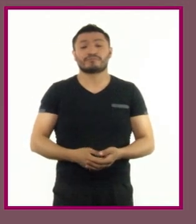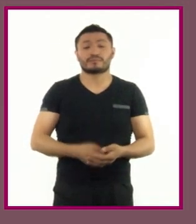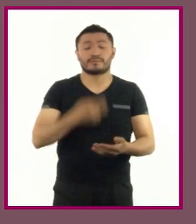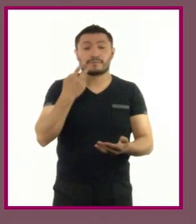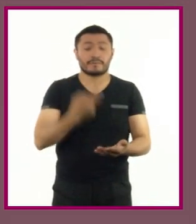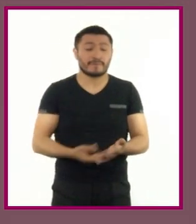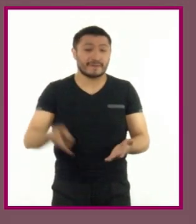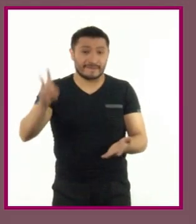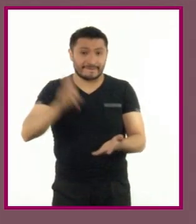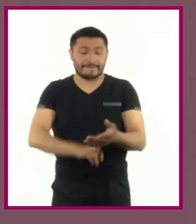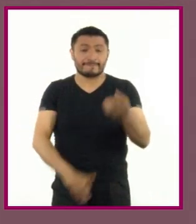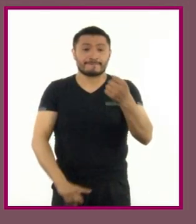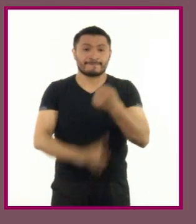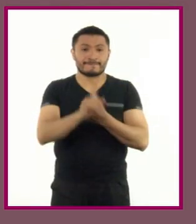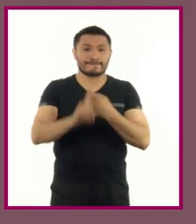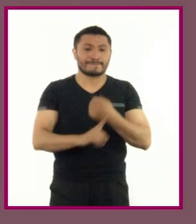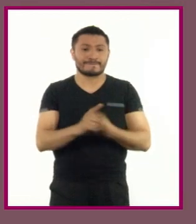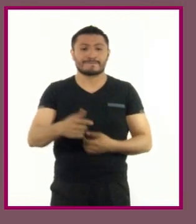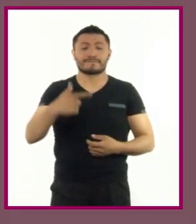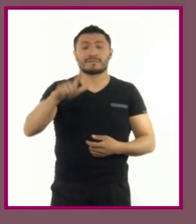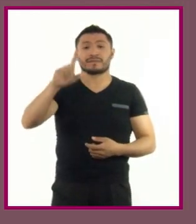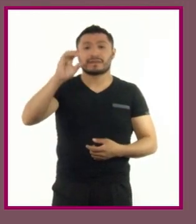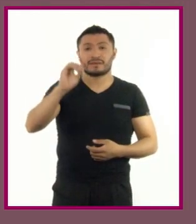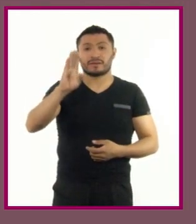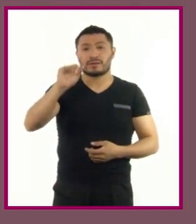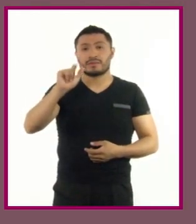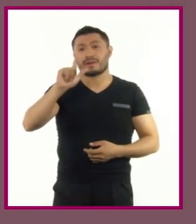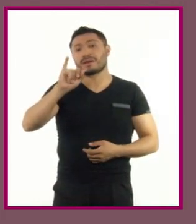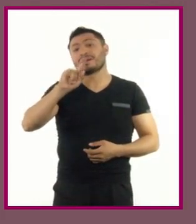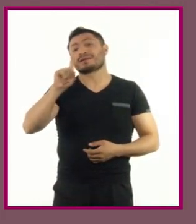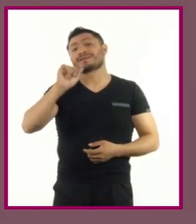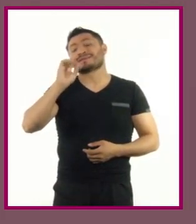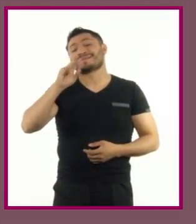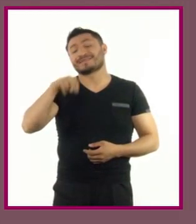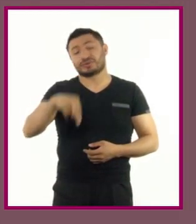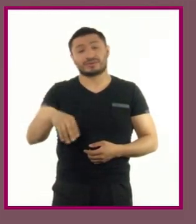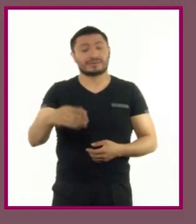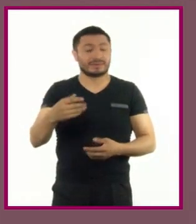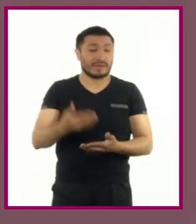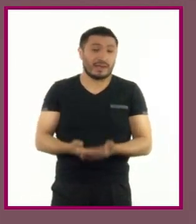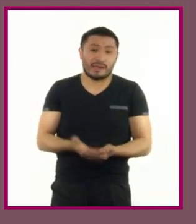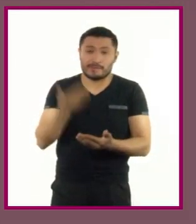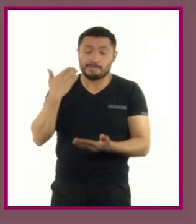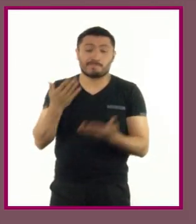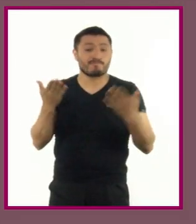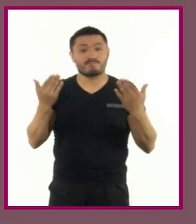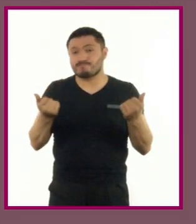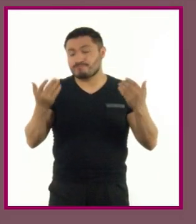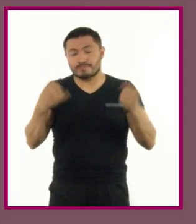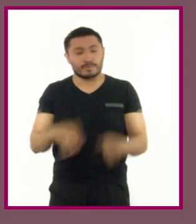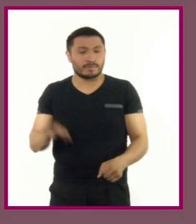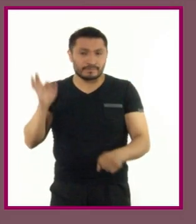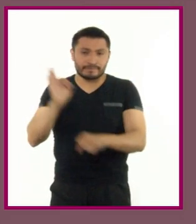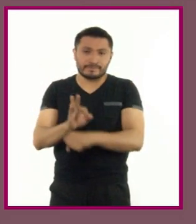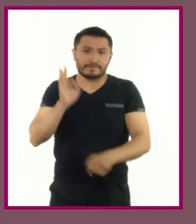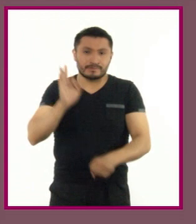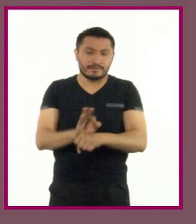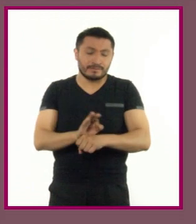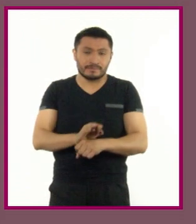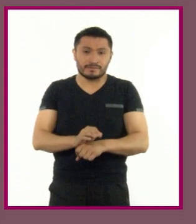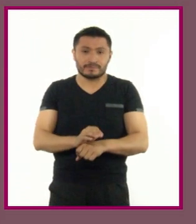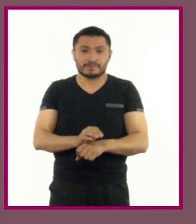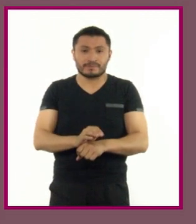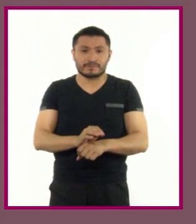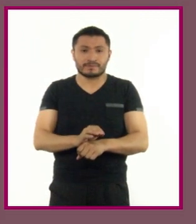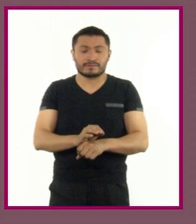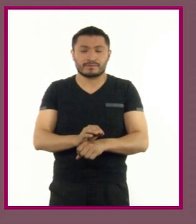proceso. El de la globalización, si ya no teníamos defensas frente a la avalancha